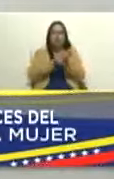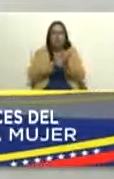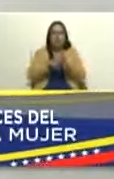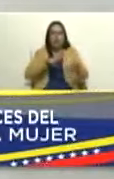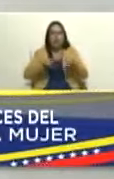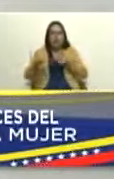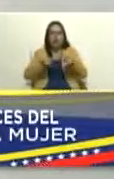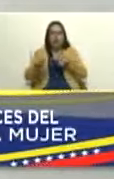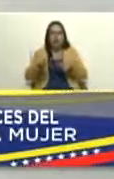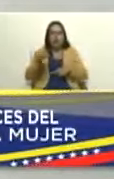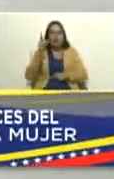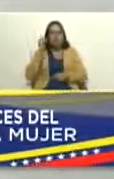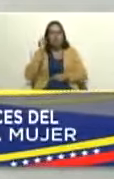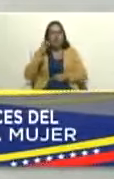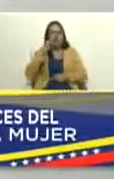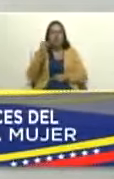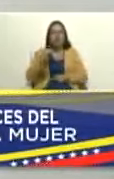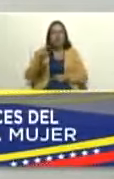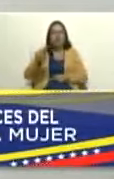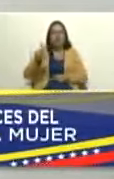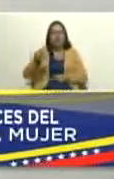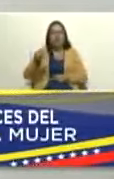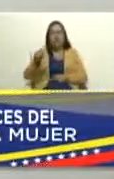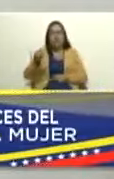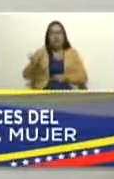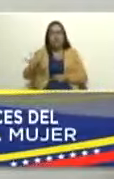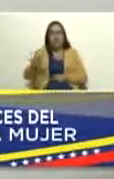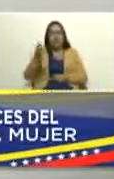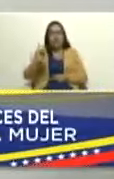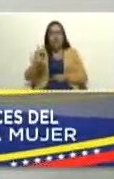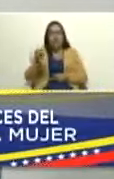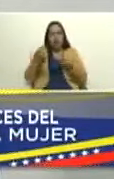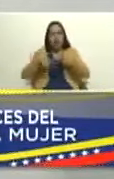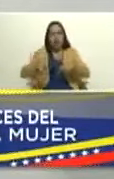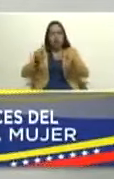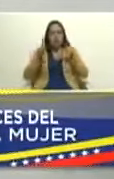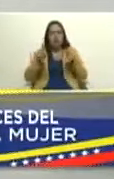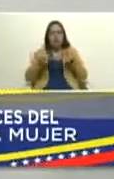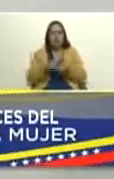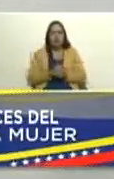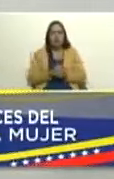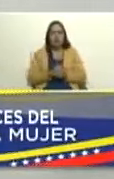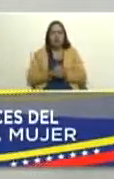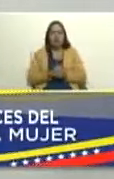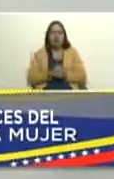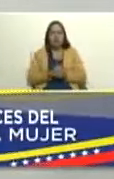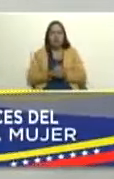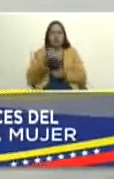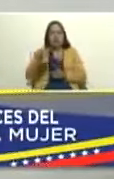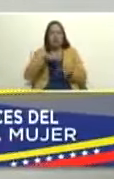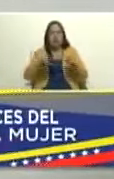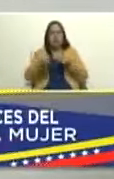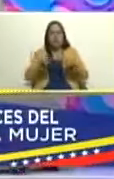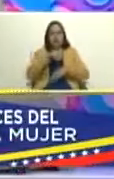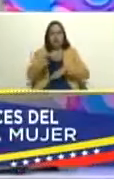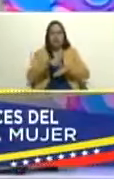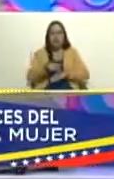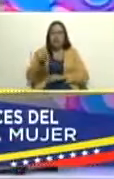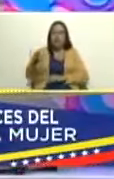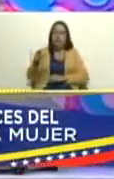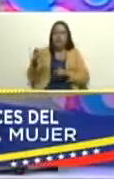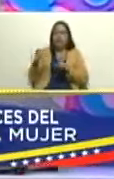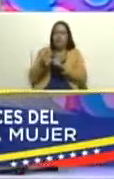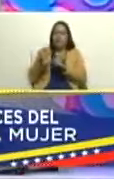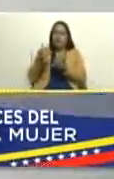coordinadora Zulaya Aguirre, que nos dio esta oportunidad, representante y coordinadora a nivel nacional. Ese apellido tuyo es Chaurán, ¿de